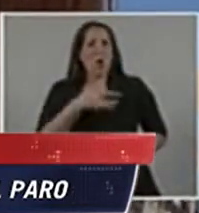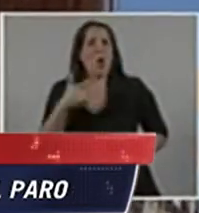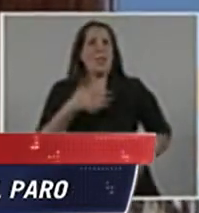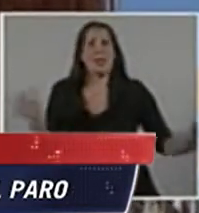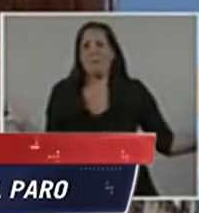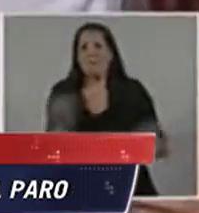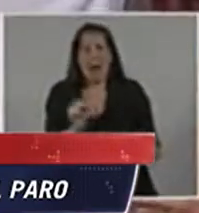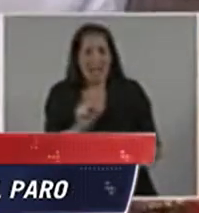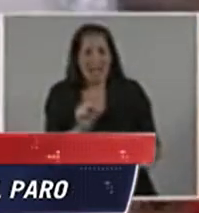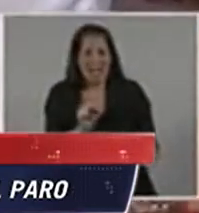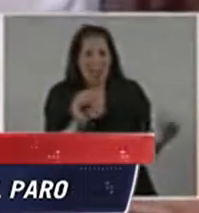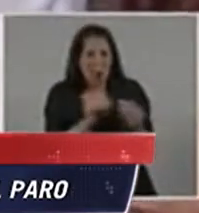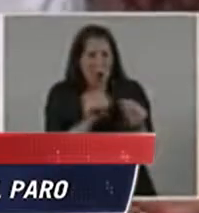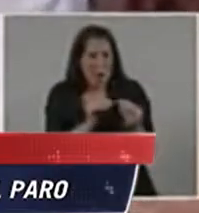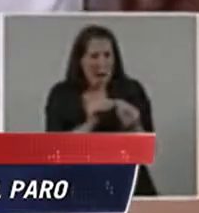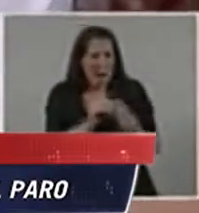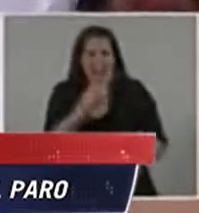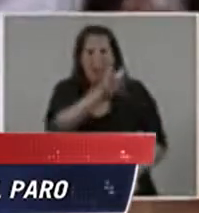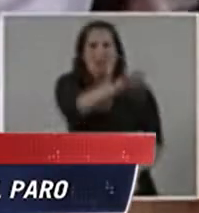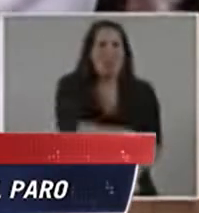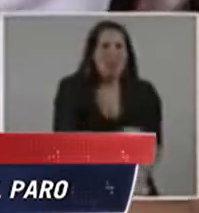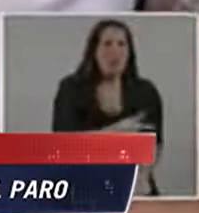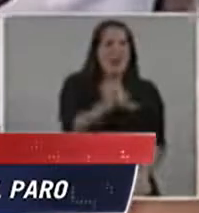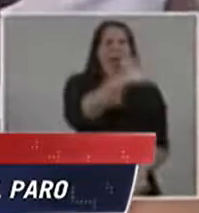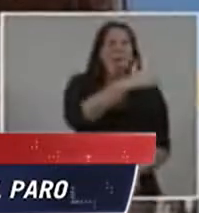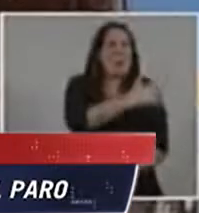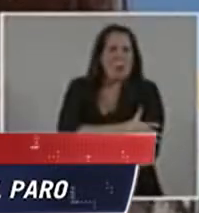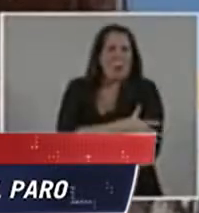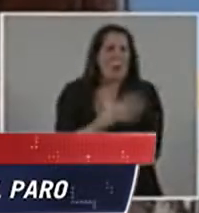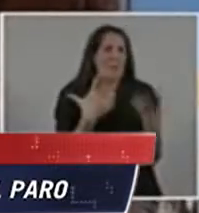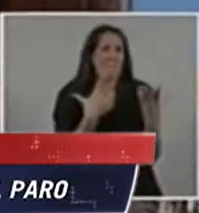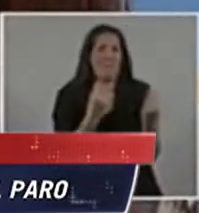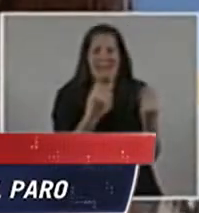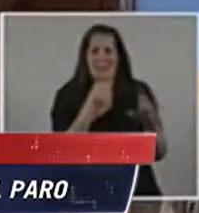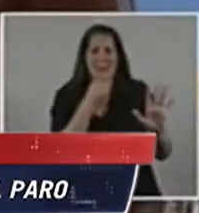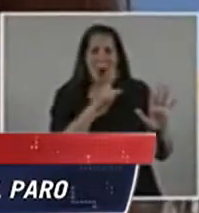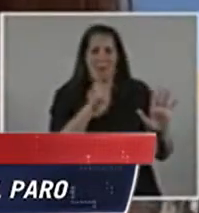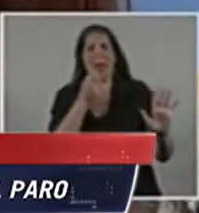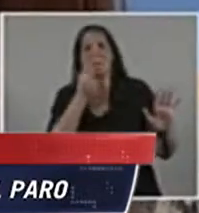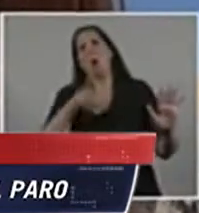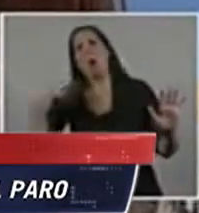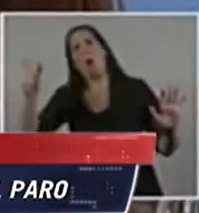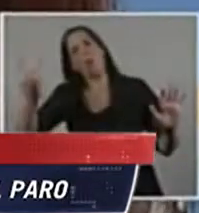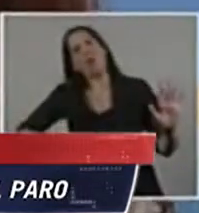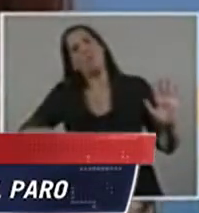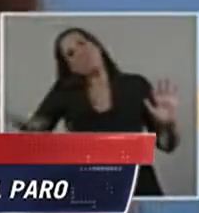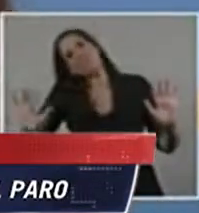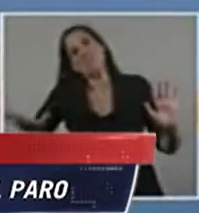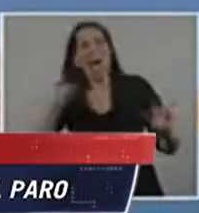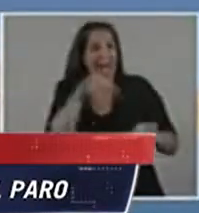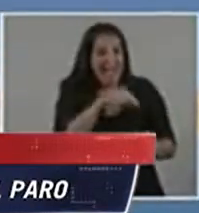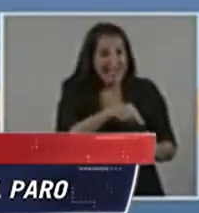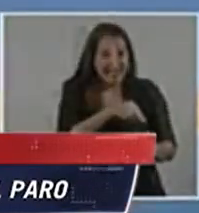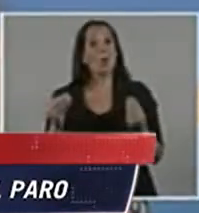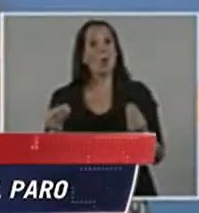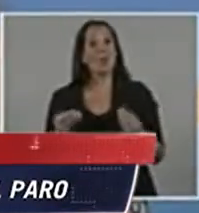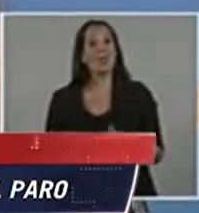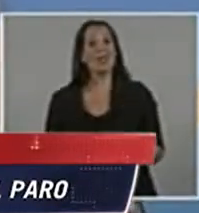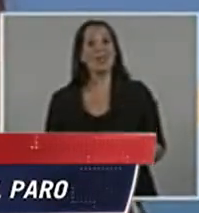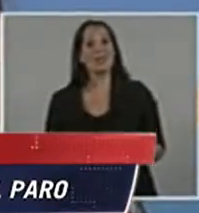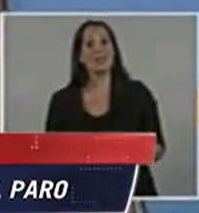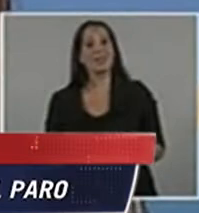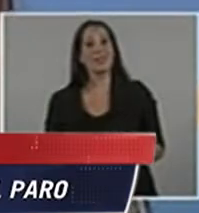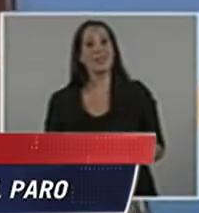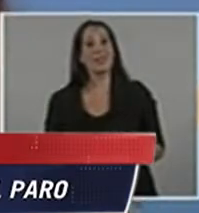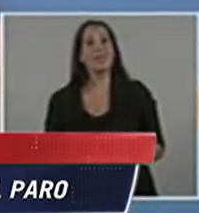de los compañeros que se olvidan de dónde vinieron que al de los oligarcas. Toda la vida lo he sentido así.